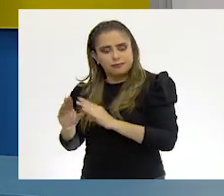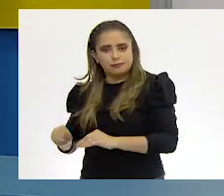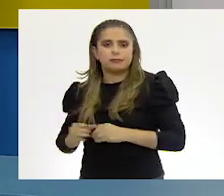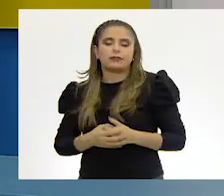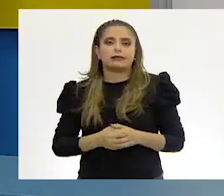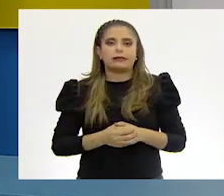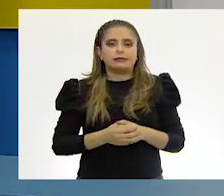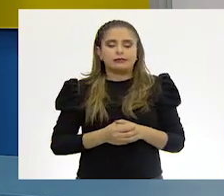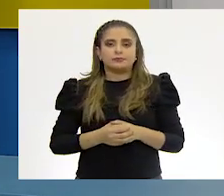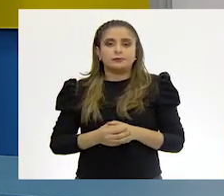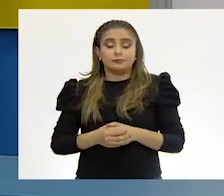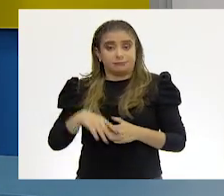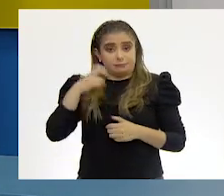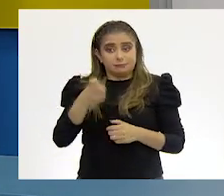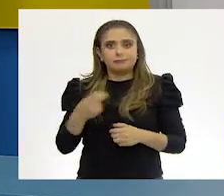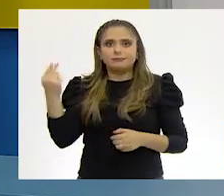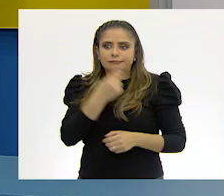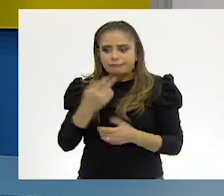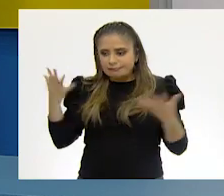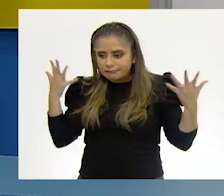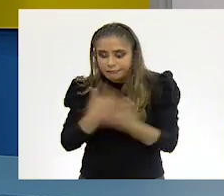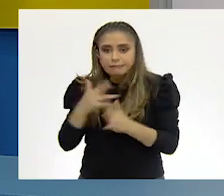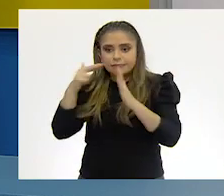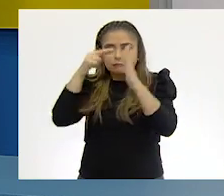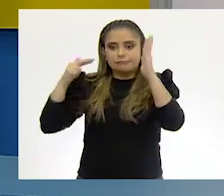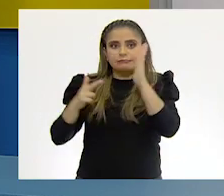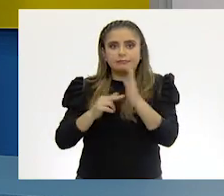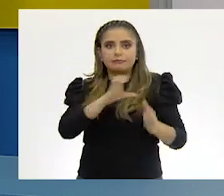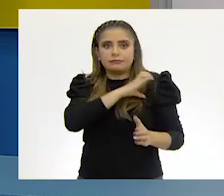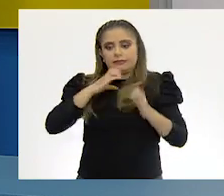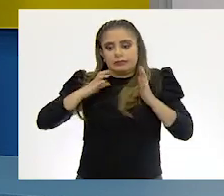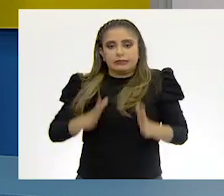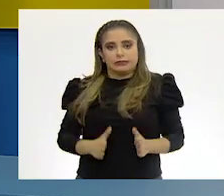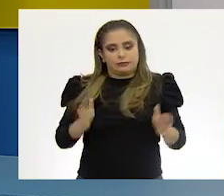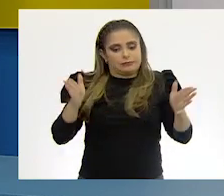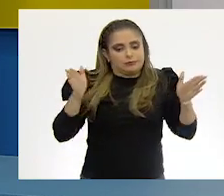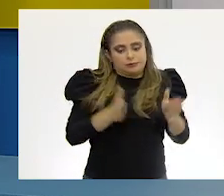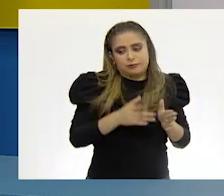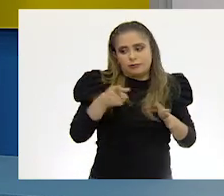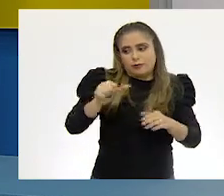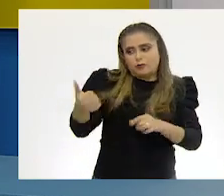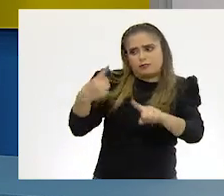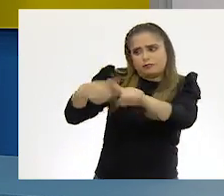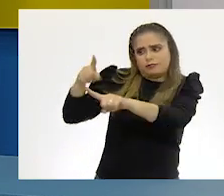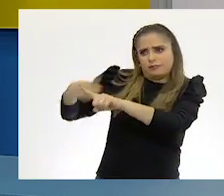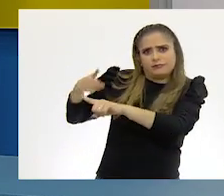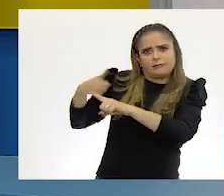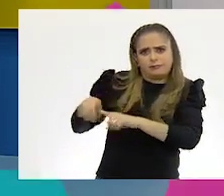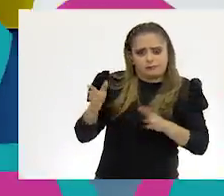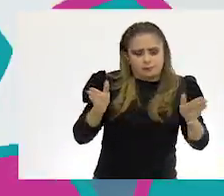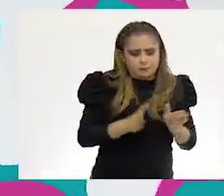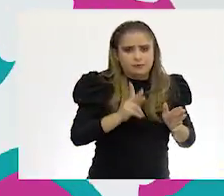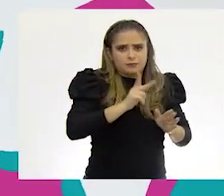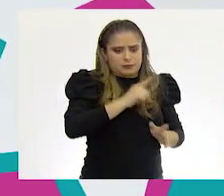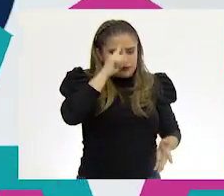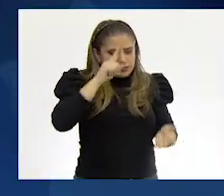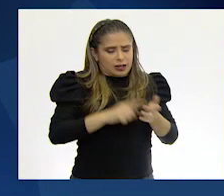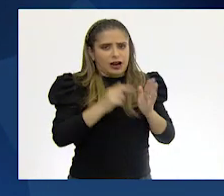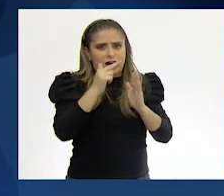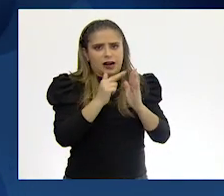necesario regular el cristianismo y establecer bases aceptadas para la creencia. Por